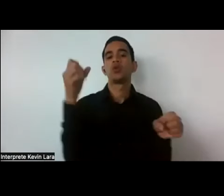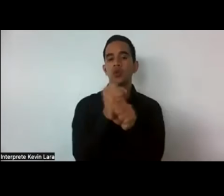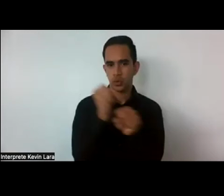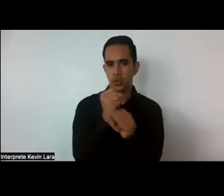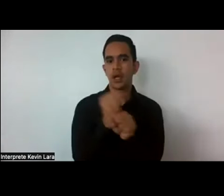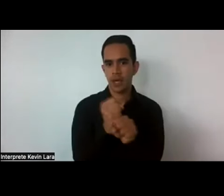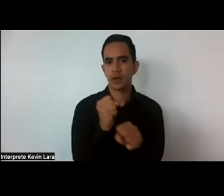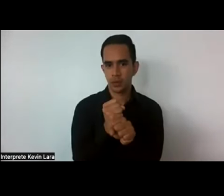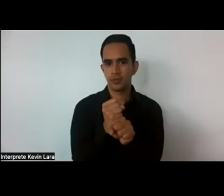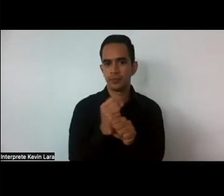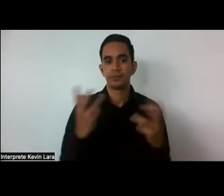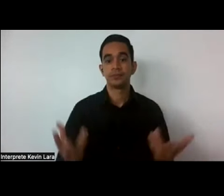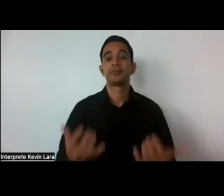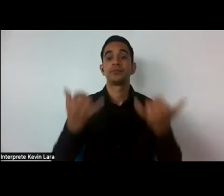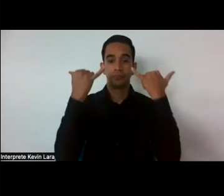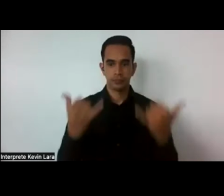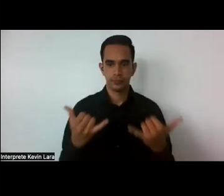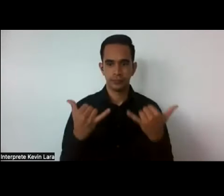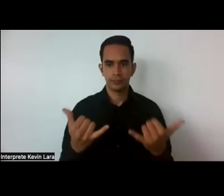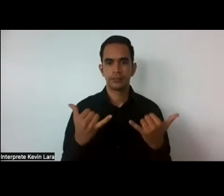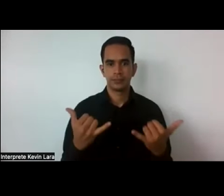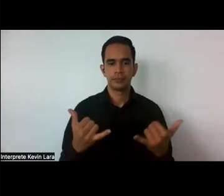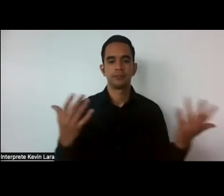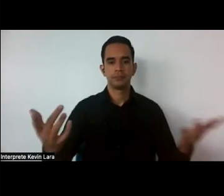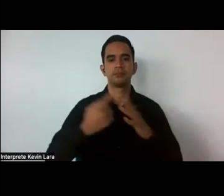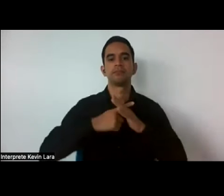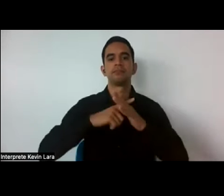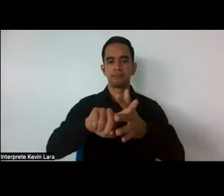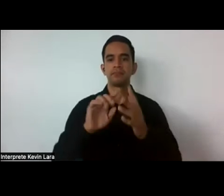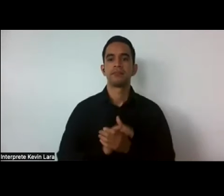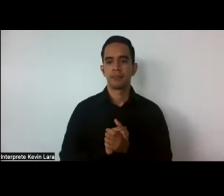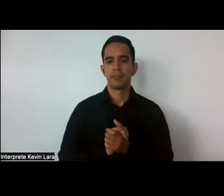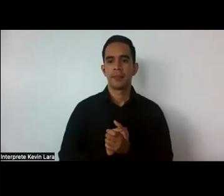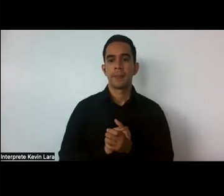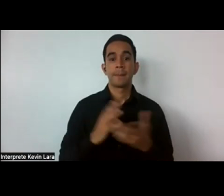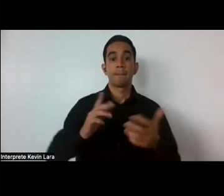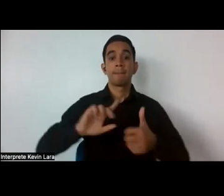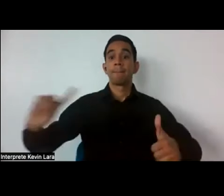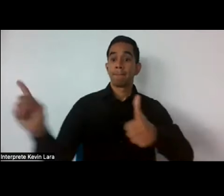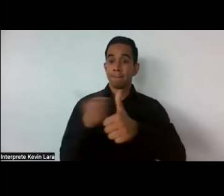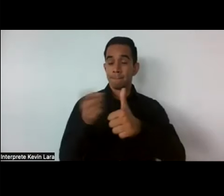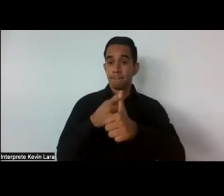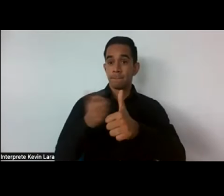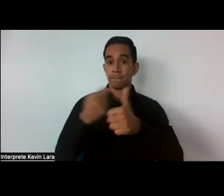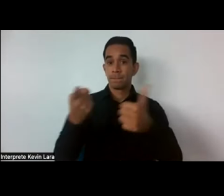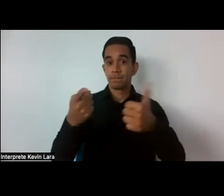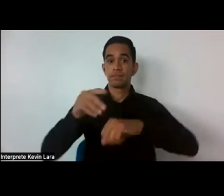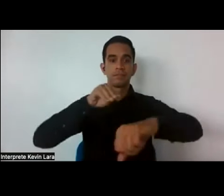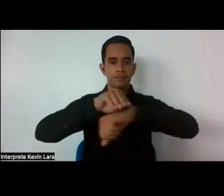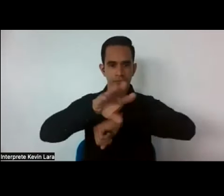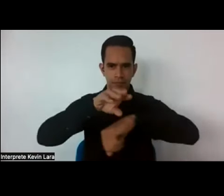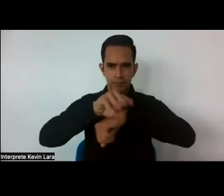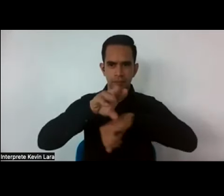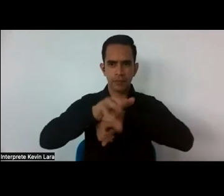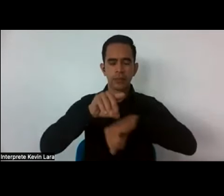interactuar durante este webinar. El primero, que podamos renombrarnos, cambiar su